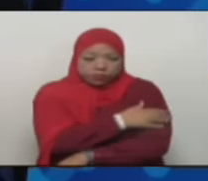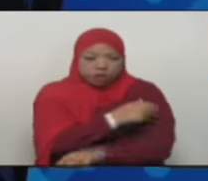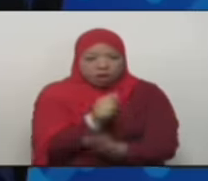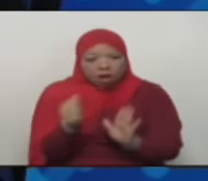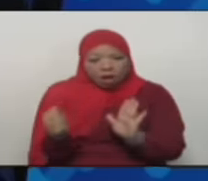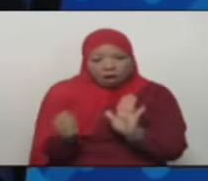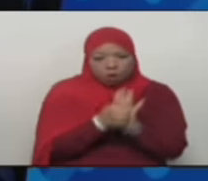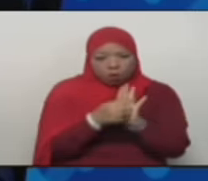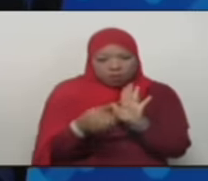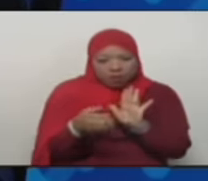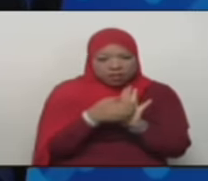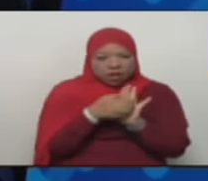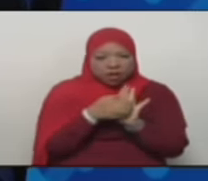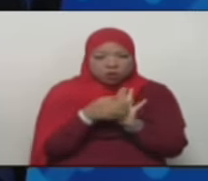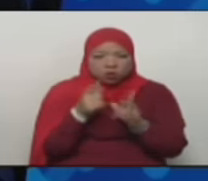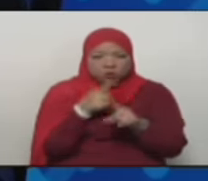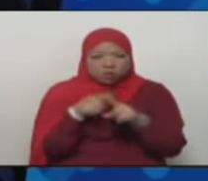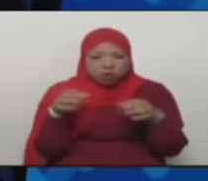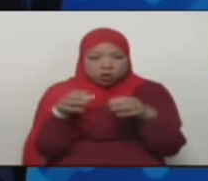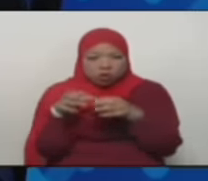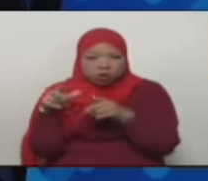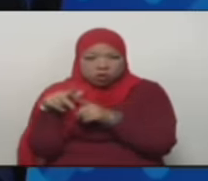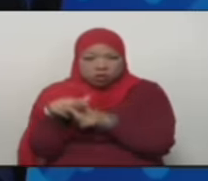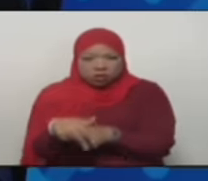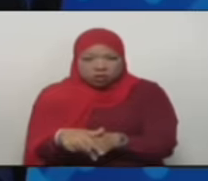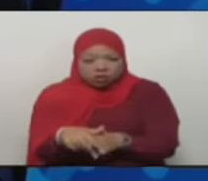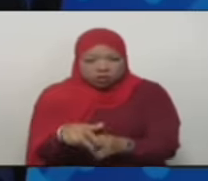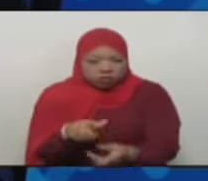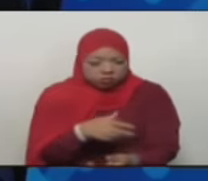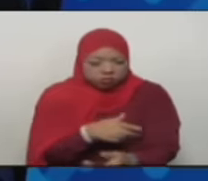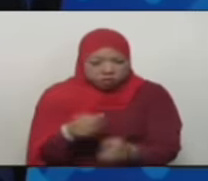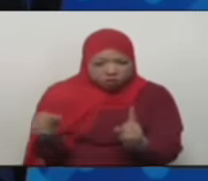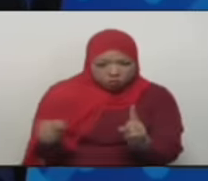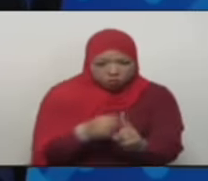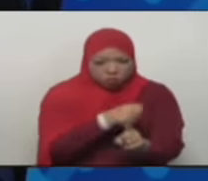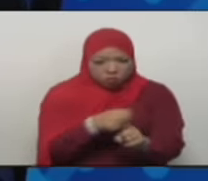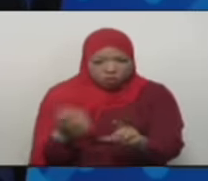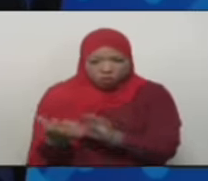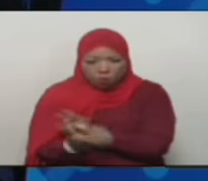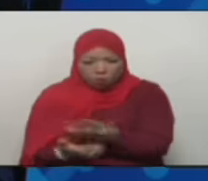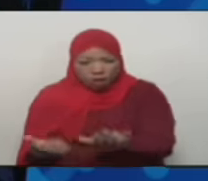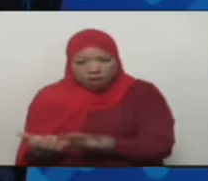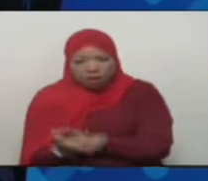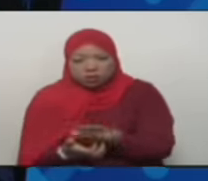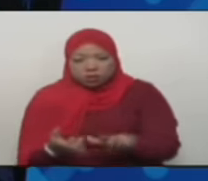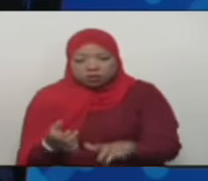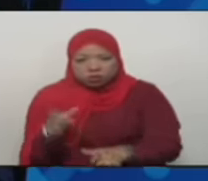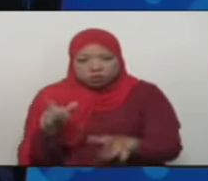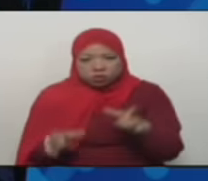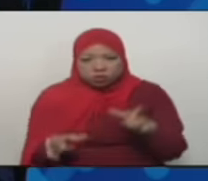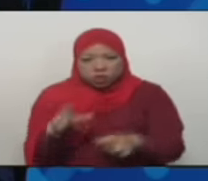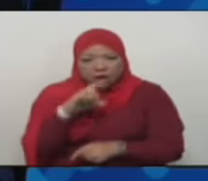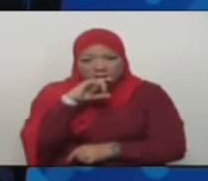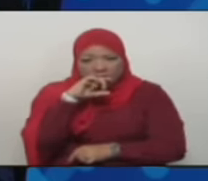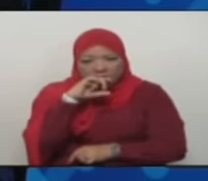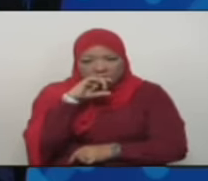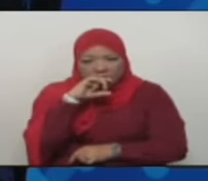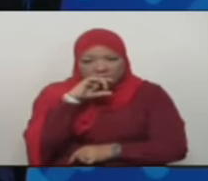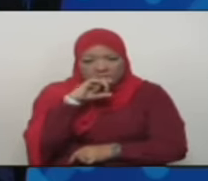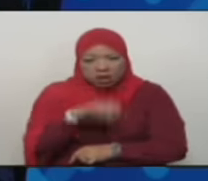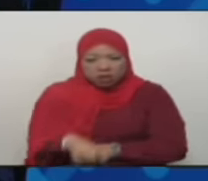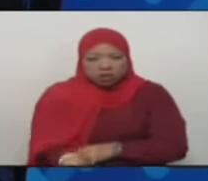golpistas, pero el brote fascista, con la hazaña criminal, con la carga de odio, de división,